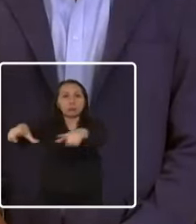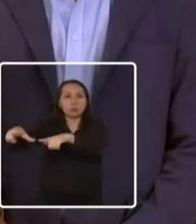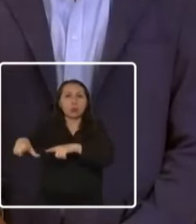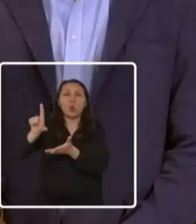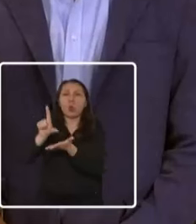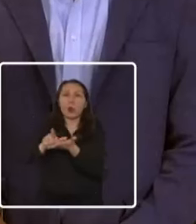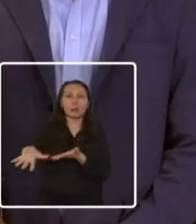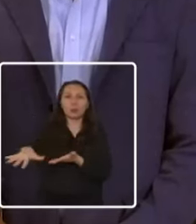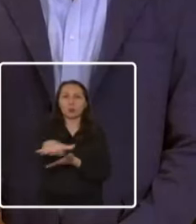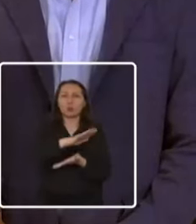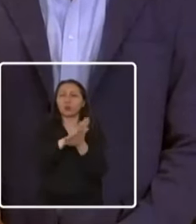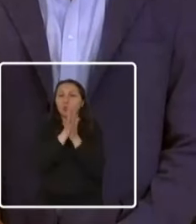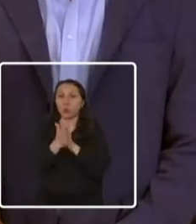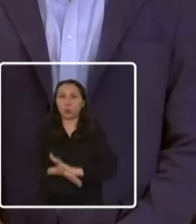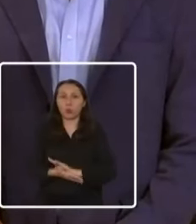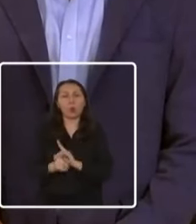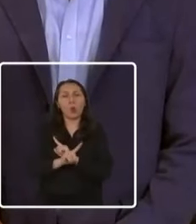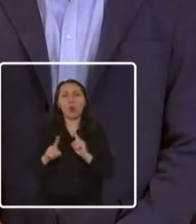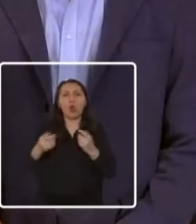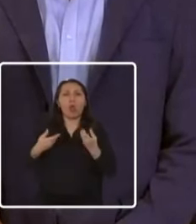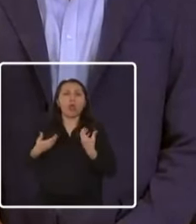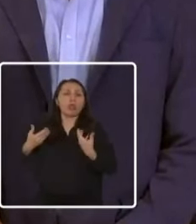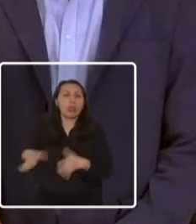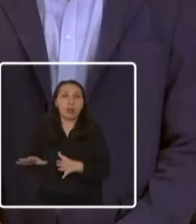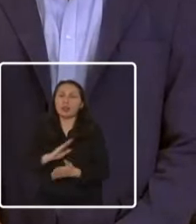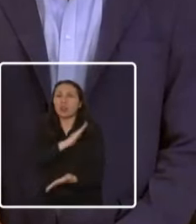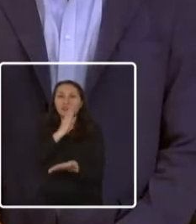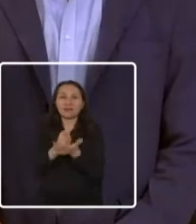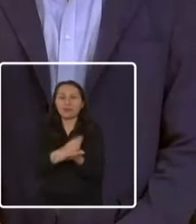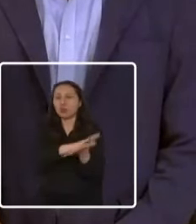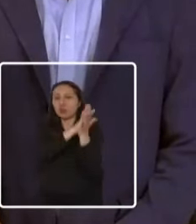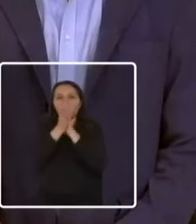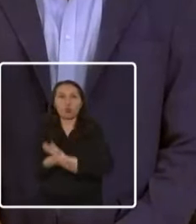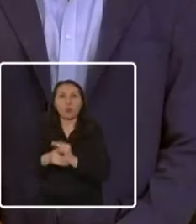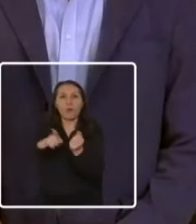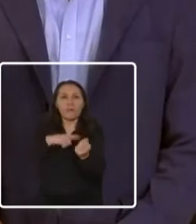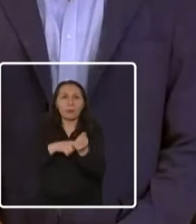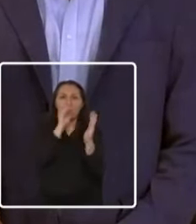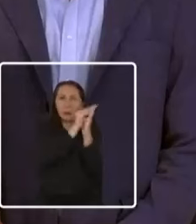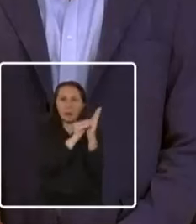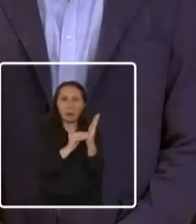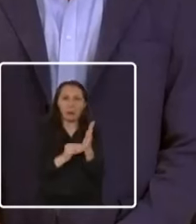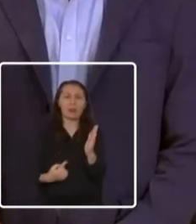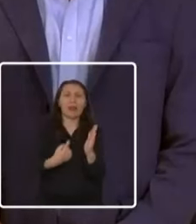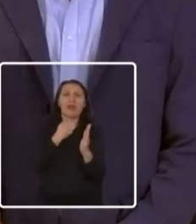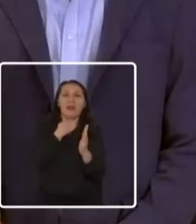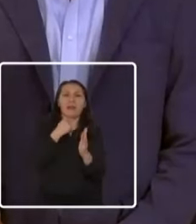y en todos los territorios. Y no vamos a descansar hasta que se catastre a todas las familias que hayan